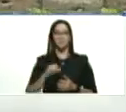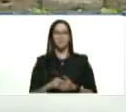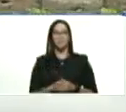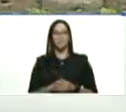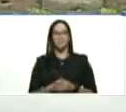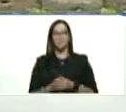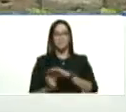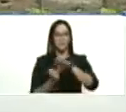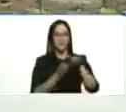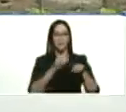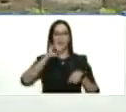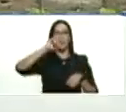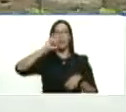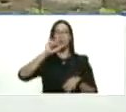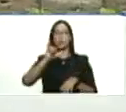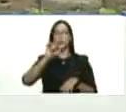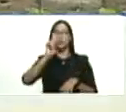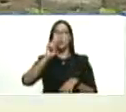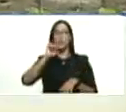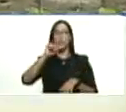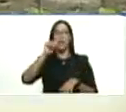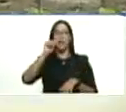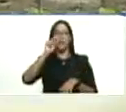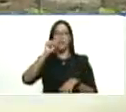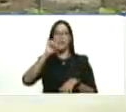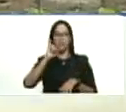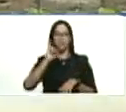Giuliani Rojas, vocera de la comunidad,